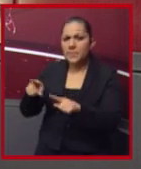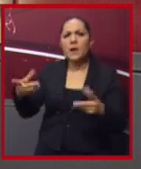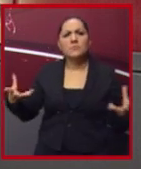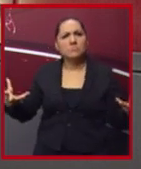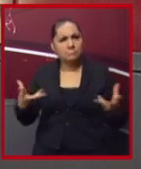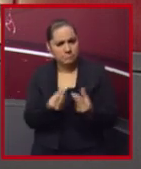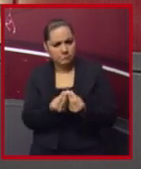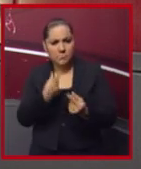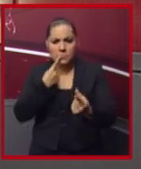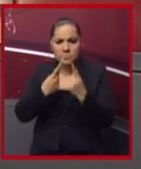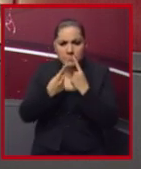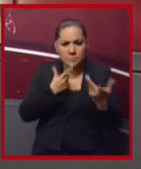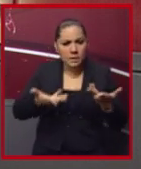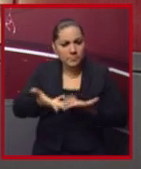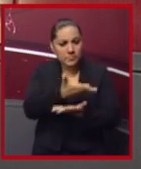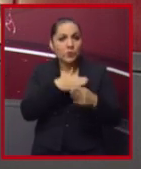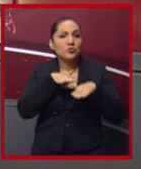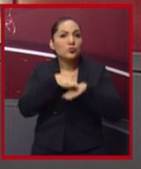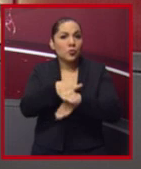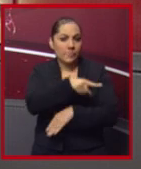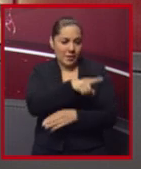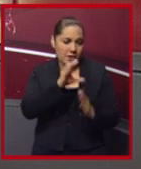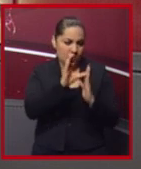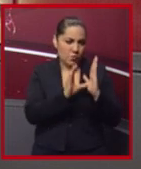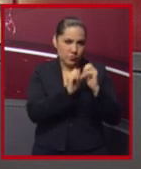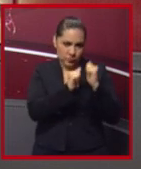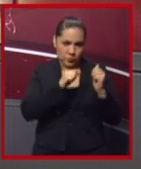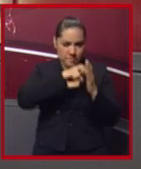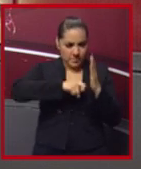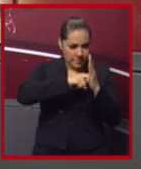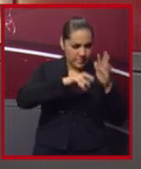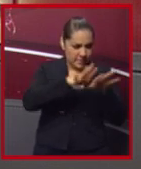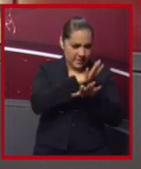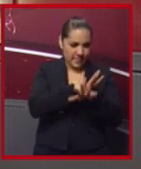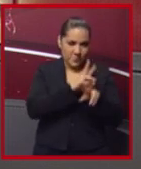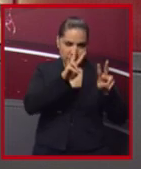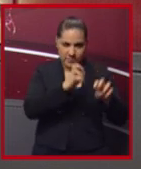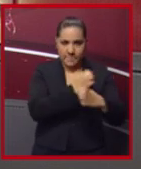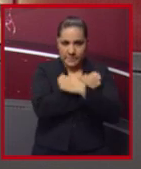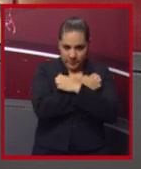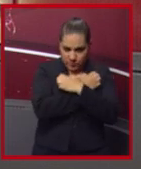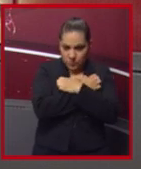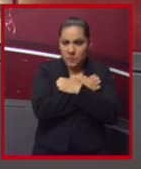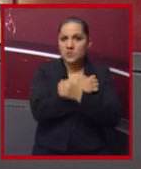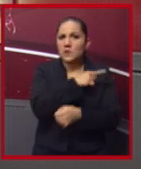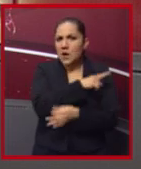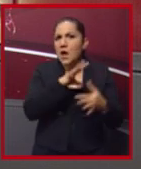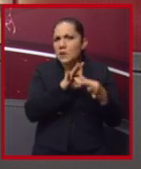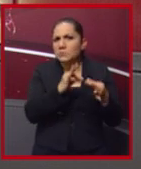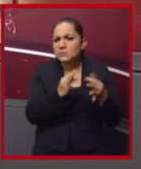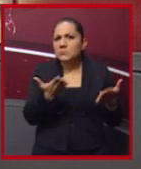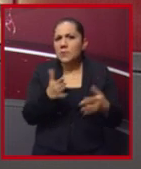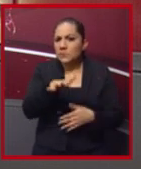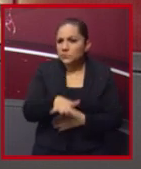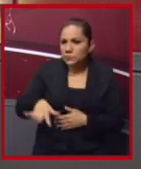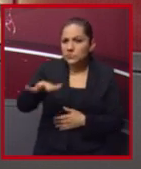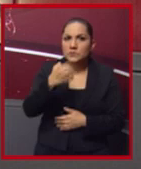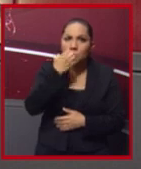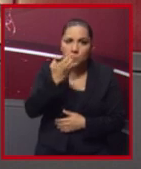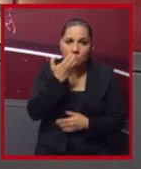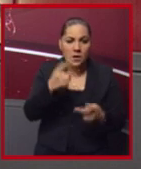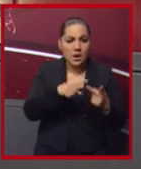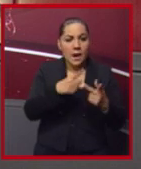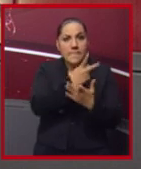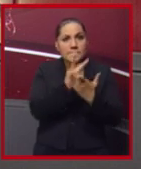el contenido de la reforma constitucional en materia de educación, entre ellos las condiciones de las escuelas, planes de estudio y la permanencia o no